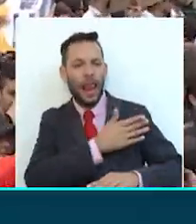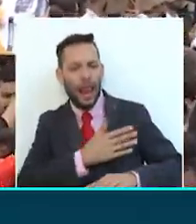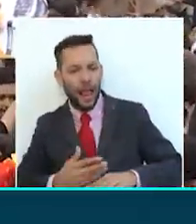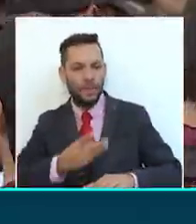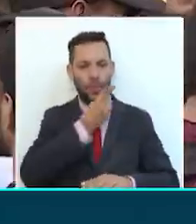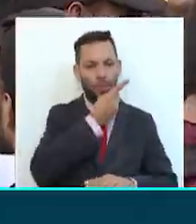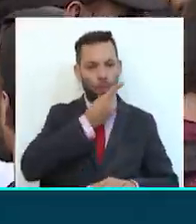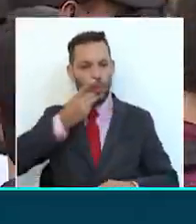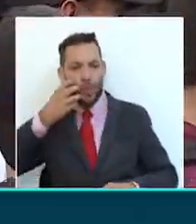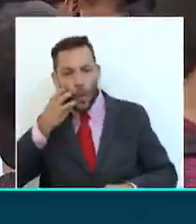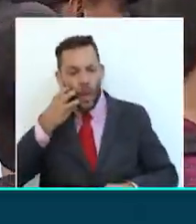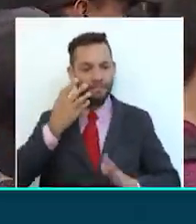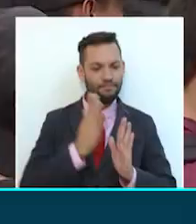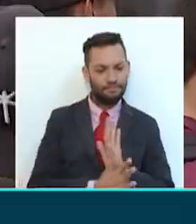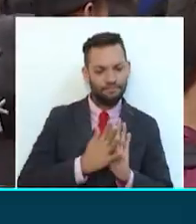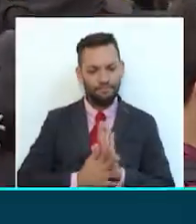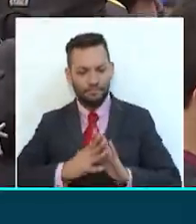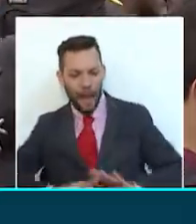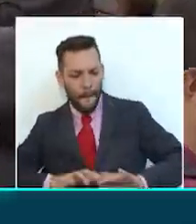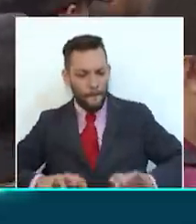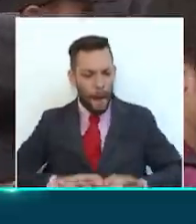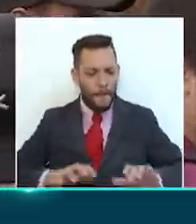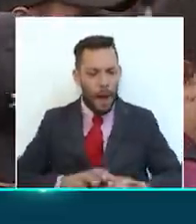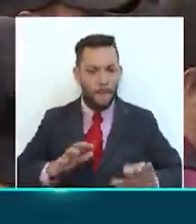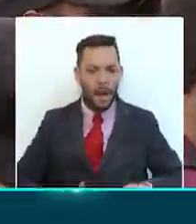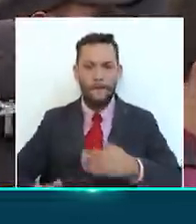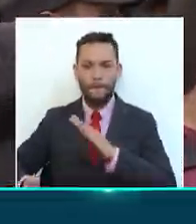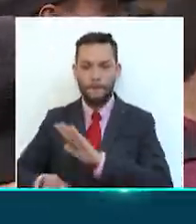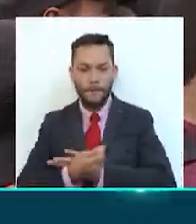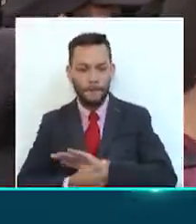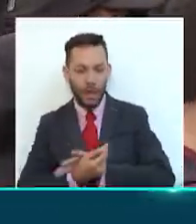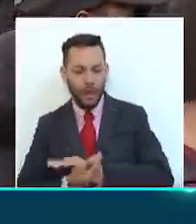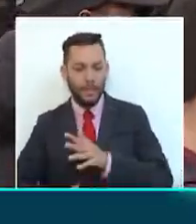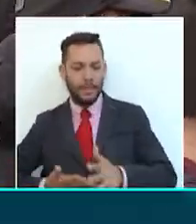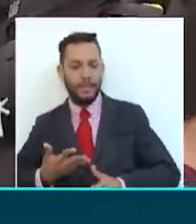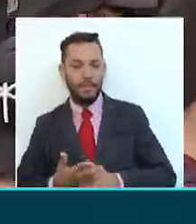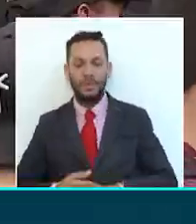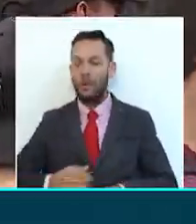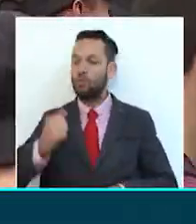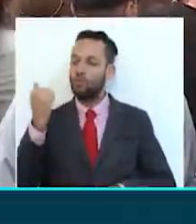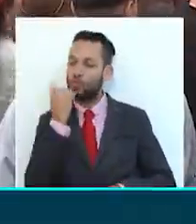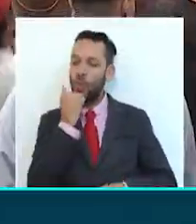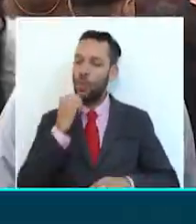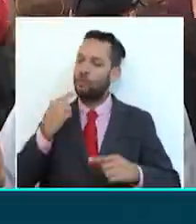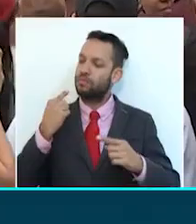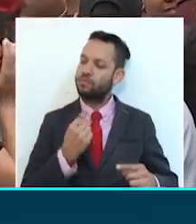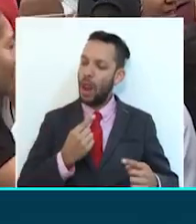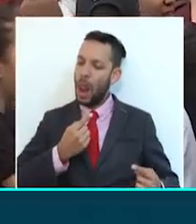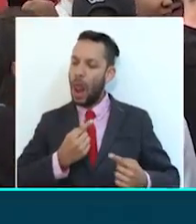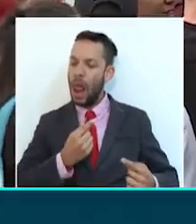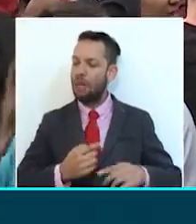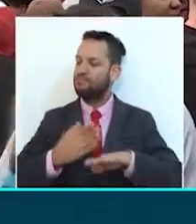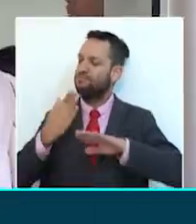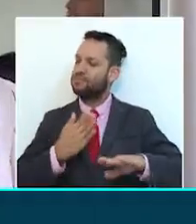Duque entable conversaciones con amplios sectores que lo cuestionan, aunque el jefe de Estado parece reacio a un diálogo real con los